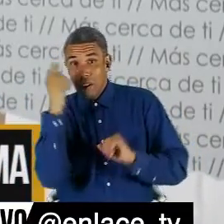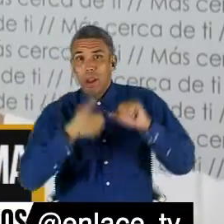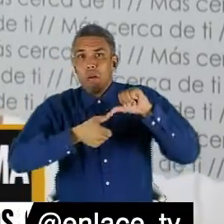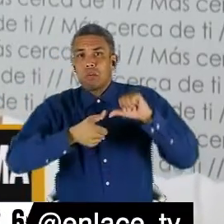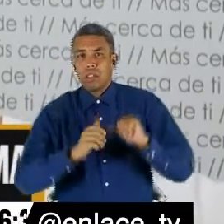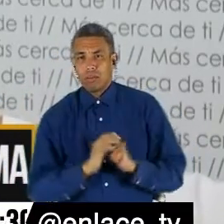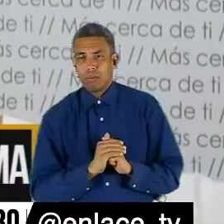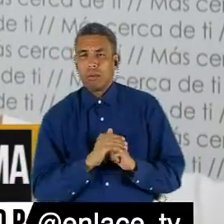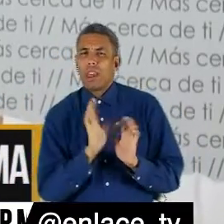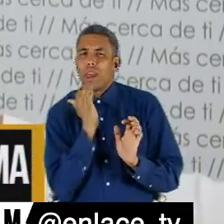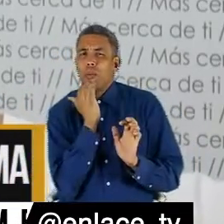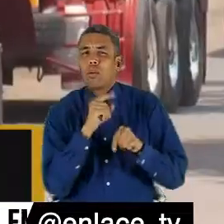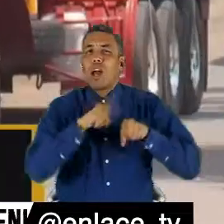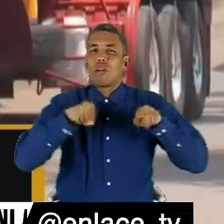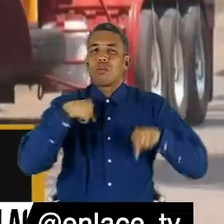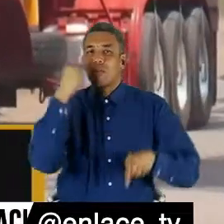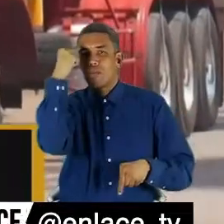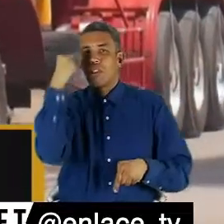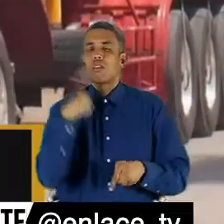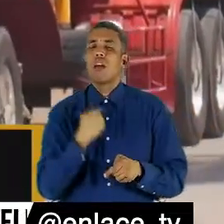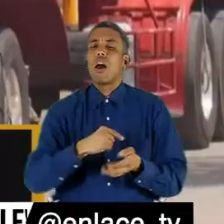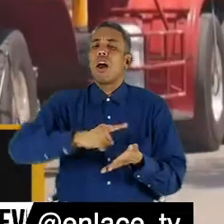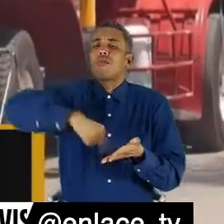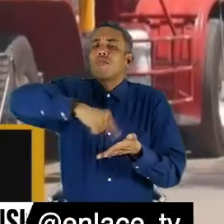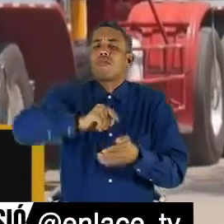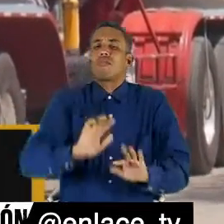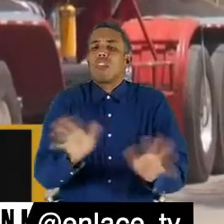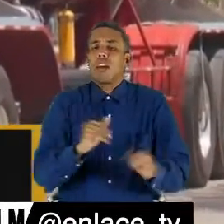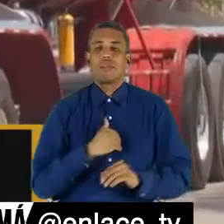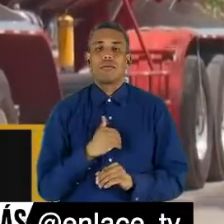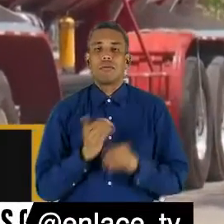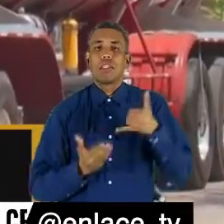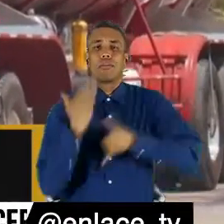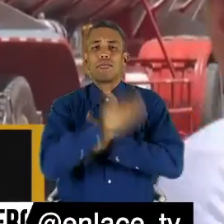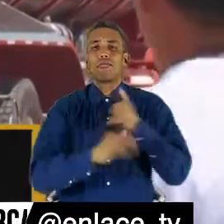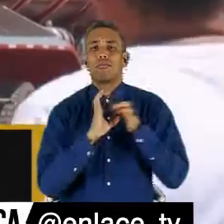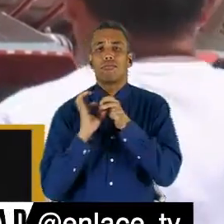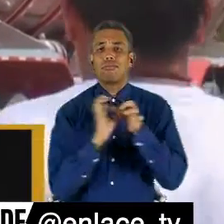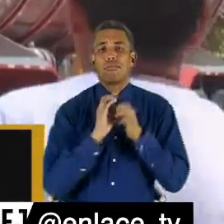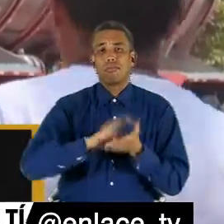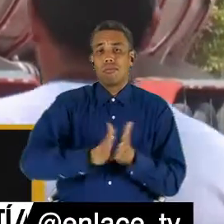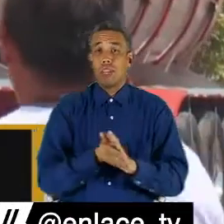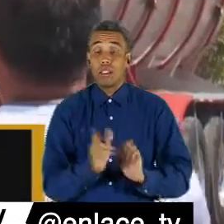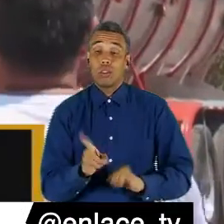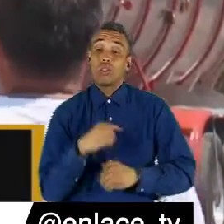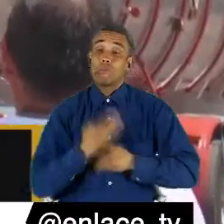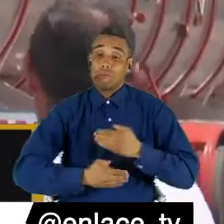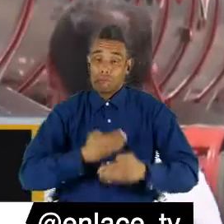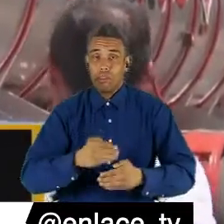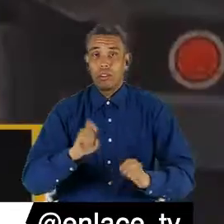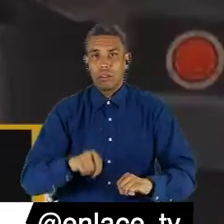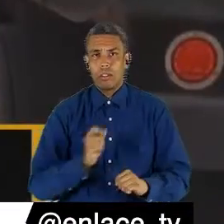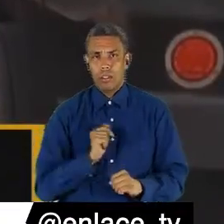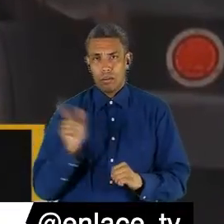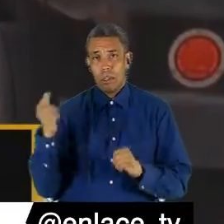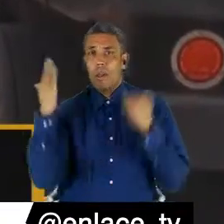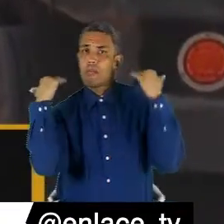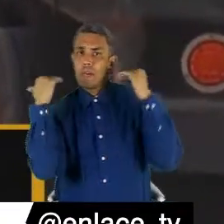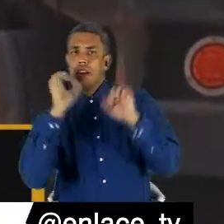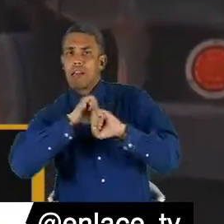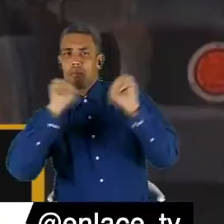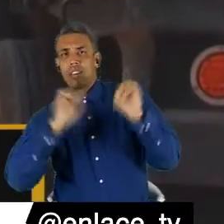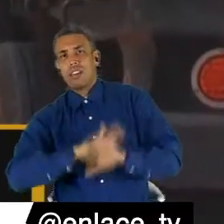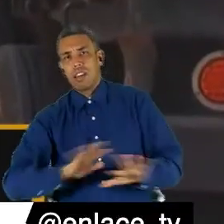no se decreta, la paz se construye. Mientras en la Lizama el panorama cambia, en el del sector camionero no, conductores continuarán en cese